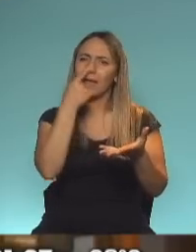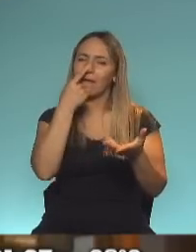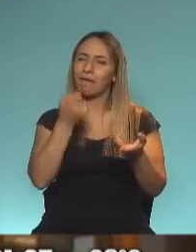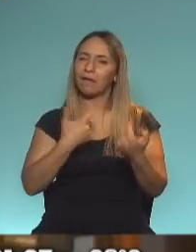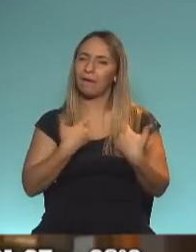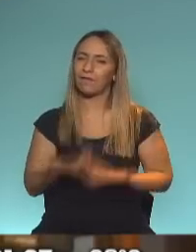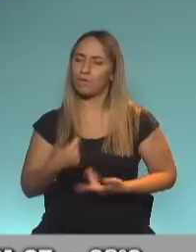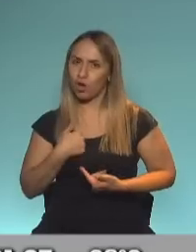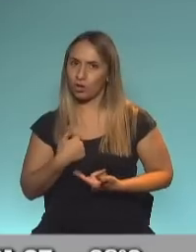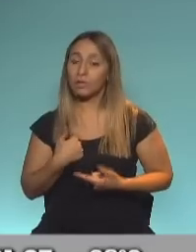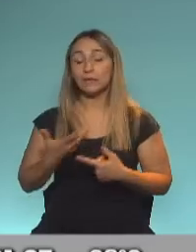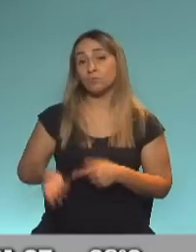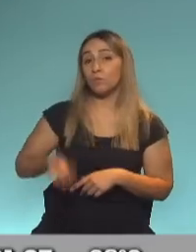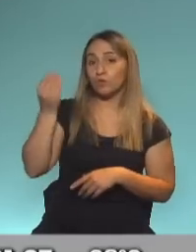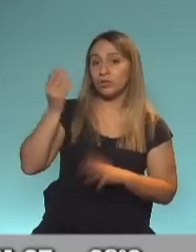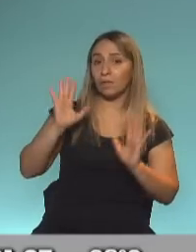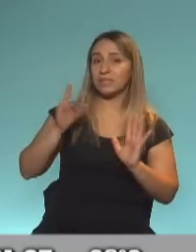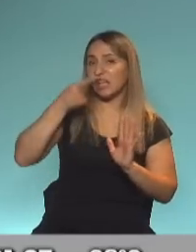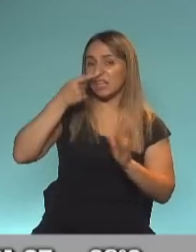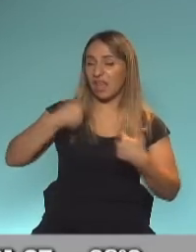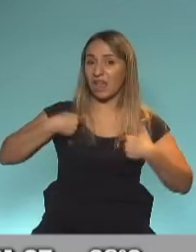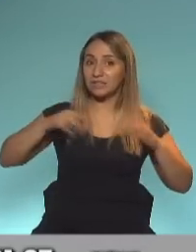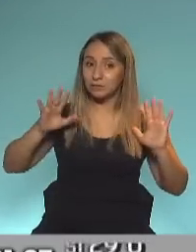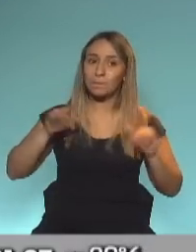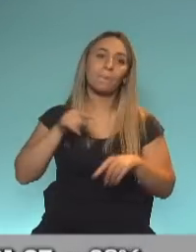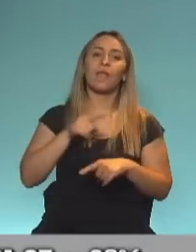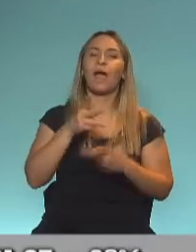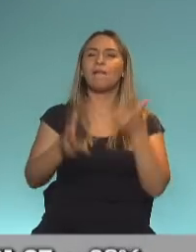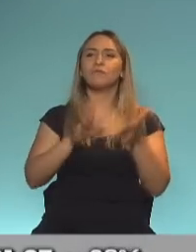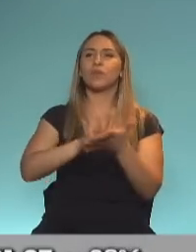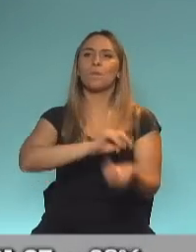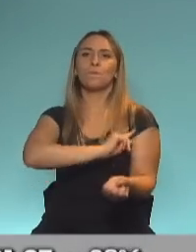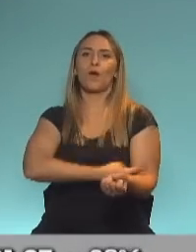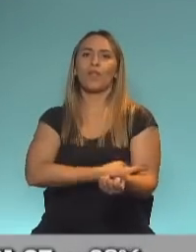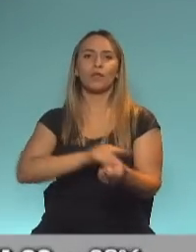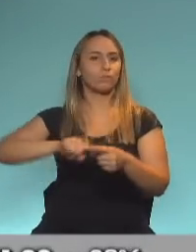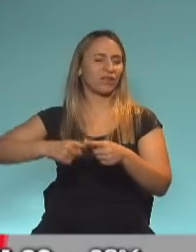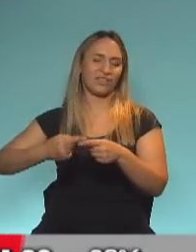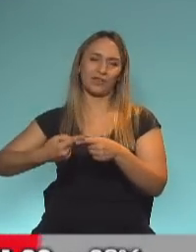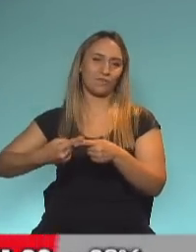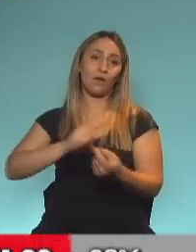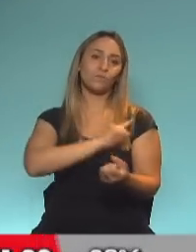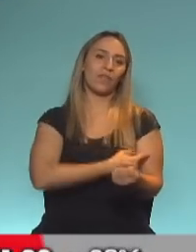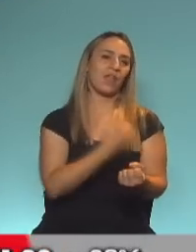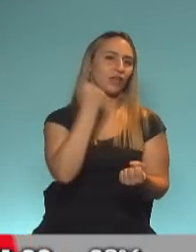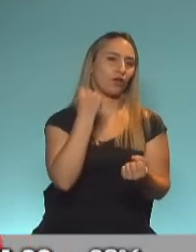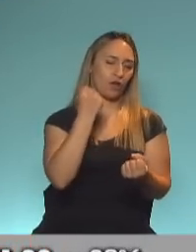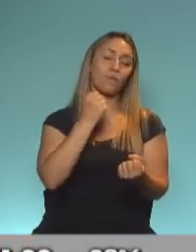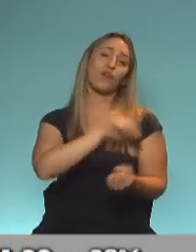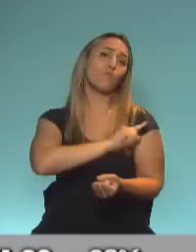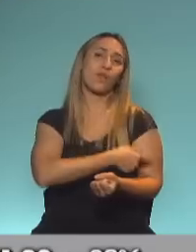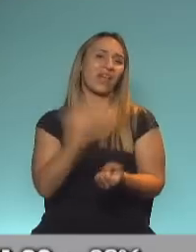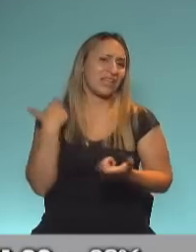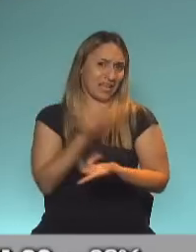Sí, los intereses muchas veces, cuando se habla de poder, no se habla del poder político, sino del poder económico o del poder en general.